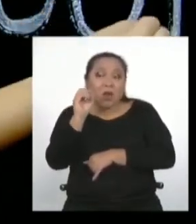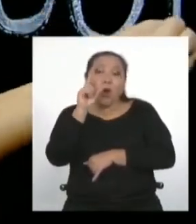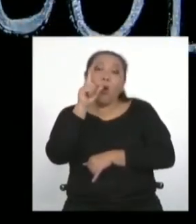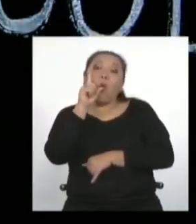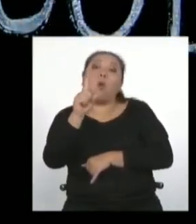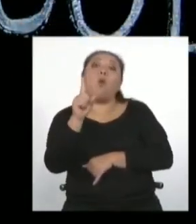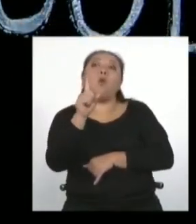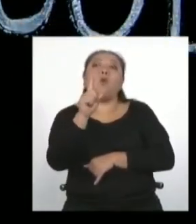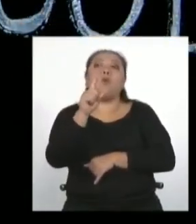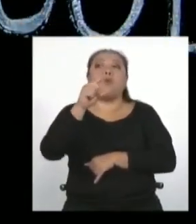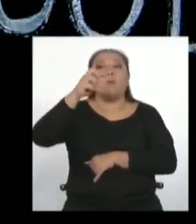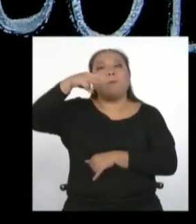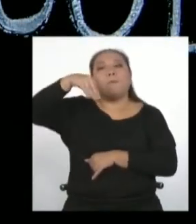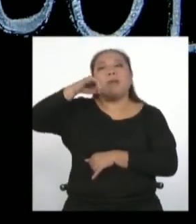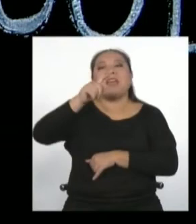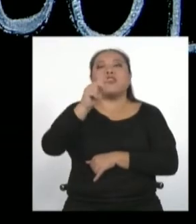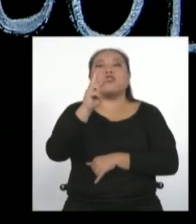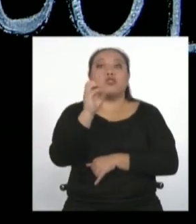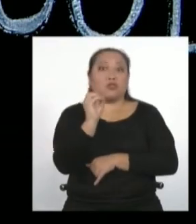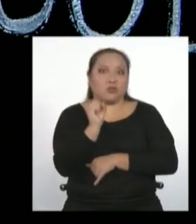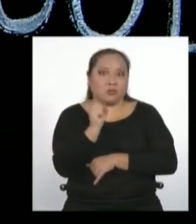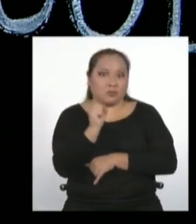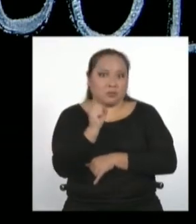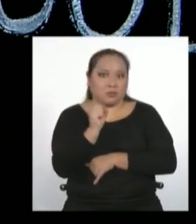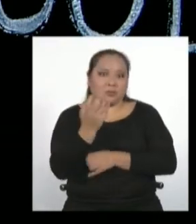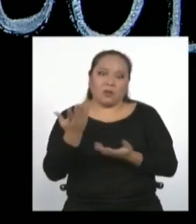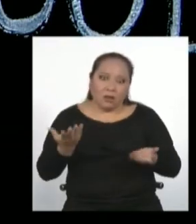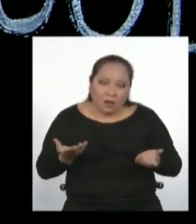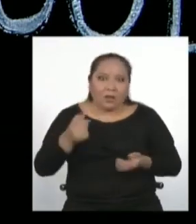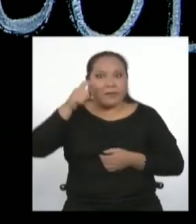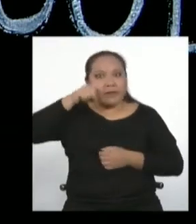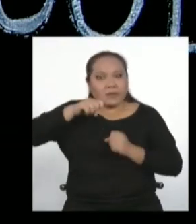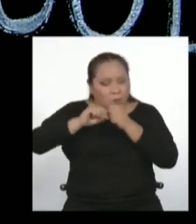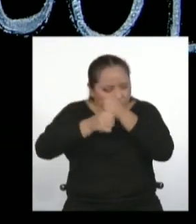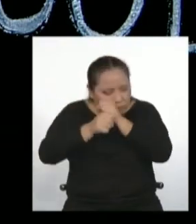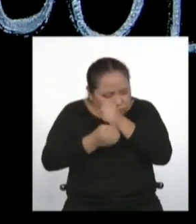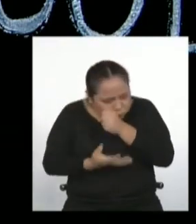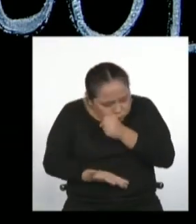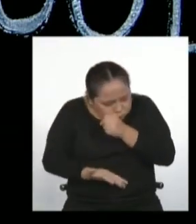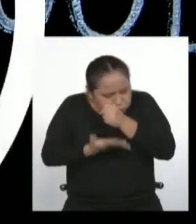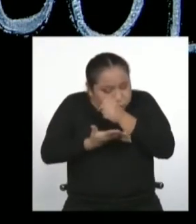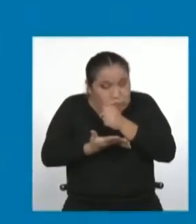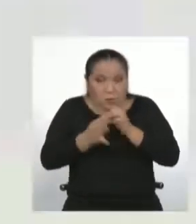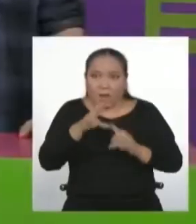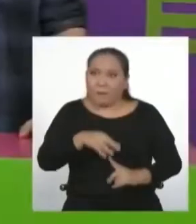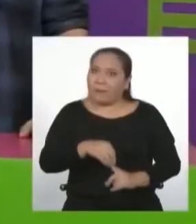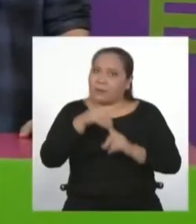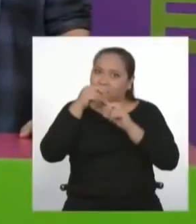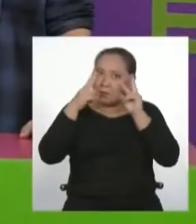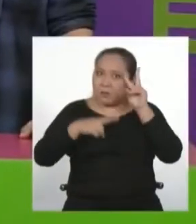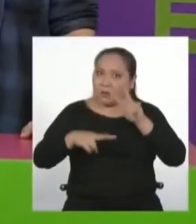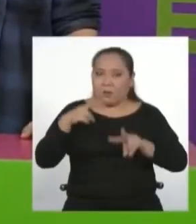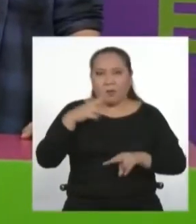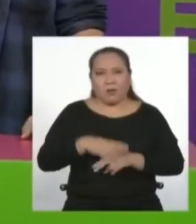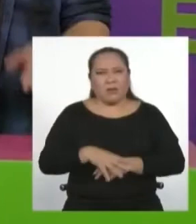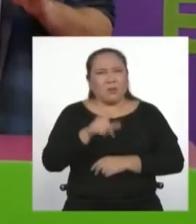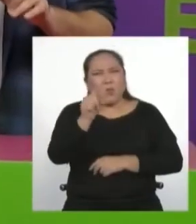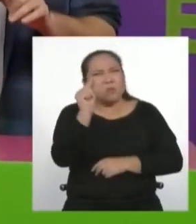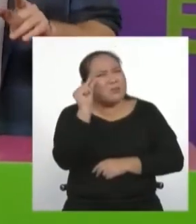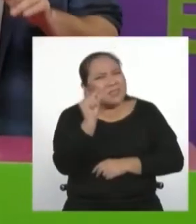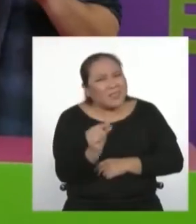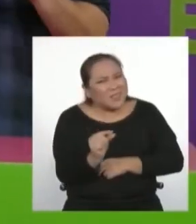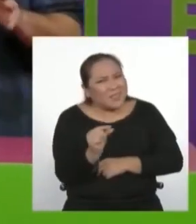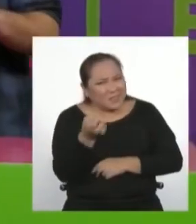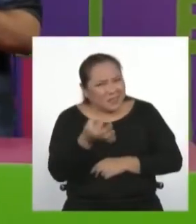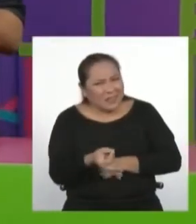0.000000001 metros. Con razón, necesitamos microscopios especiales para verlas. Minúsculo, ¿no? Y